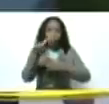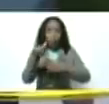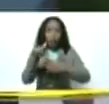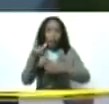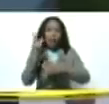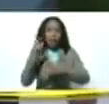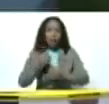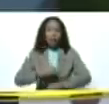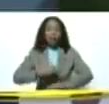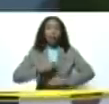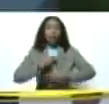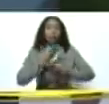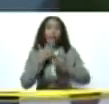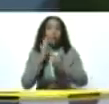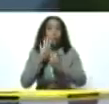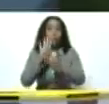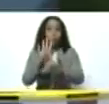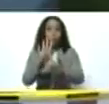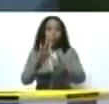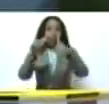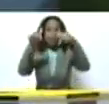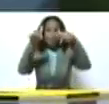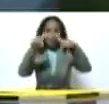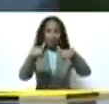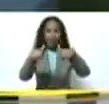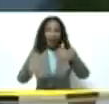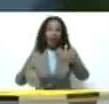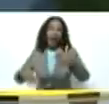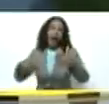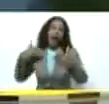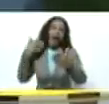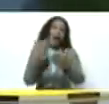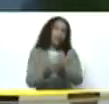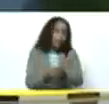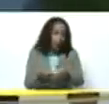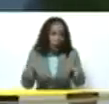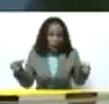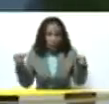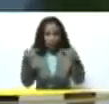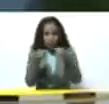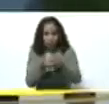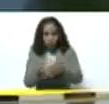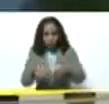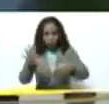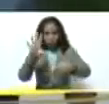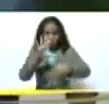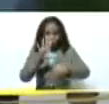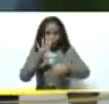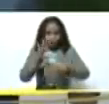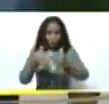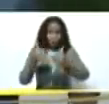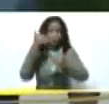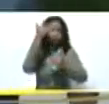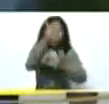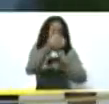va a expresar de aquí a la llamada Cumbre de las Américas y mucho más allá.